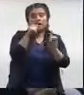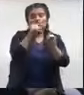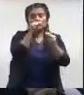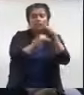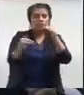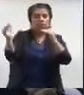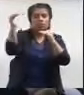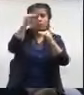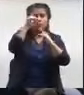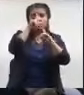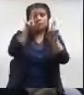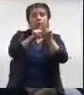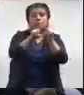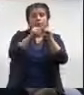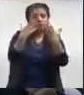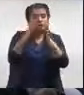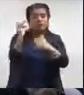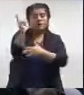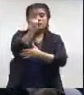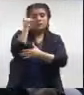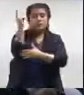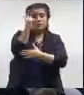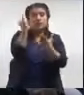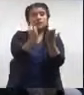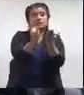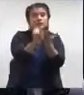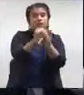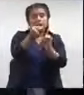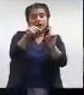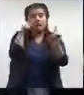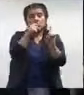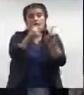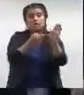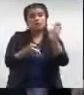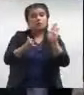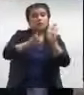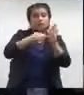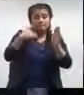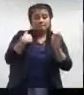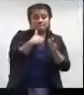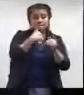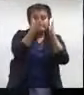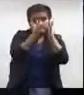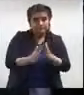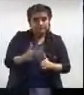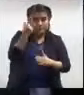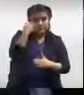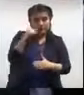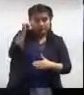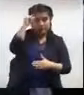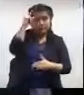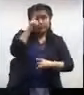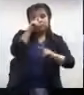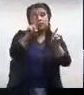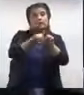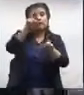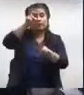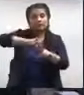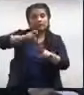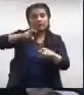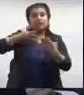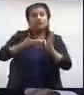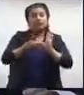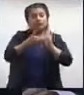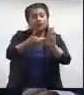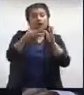superior jerárquica de la institución, quien es nombrado por el Ministro de Gobernación, le corresponde cumplir